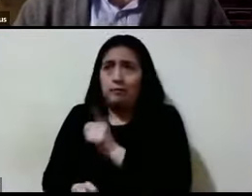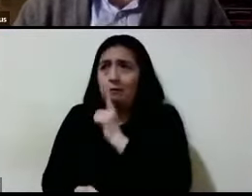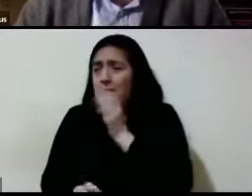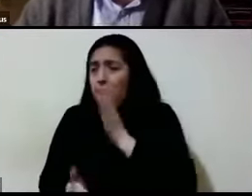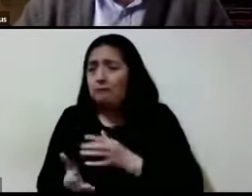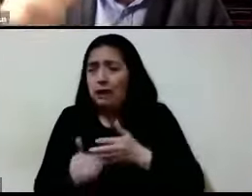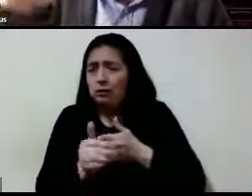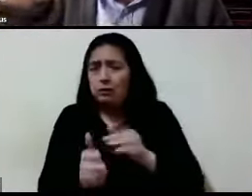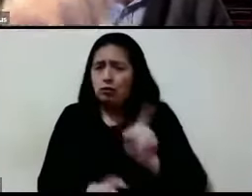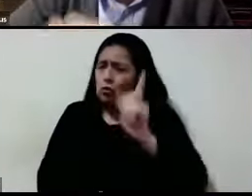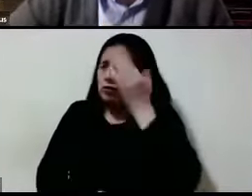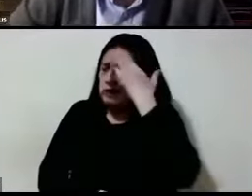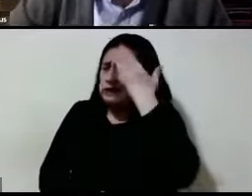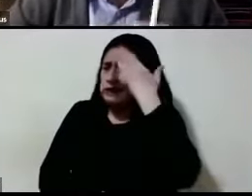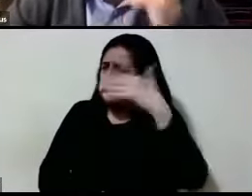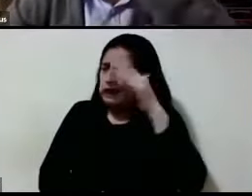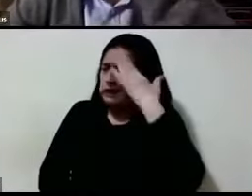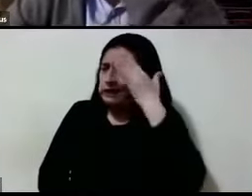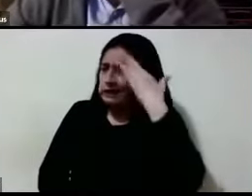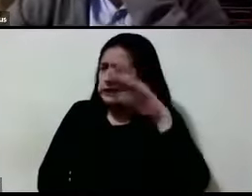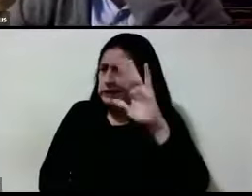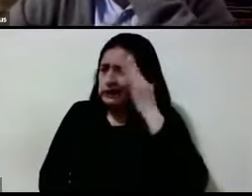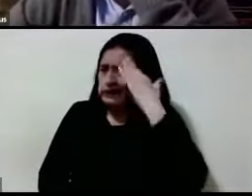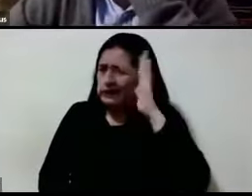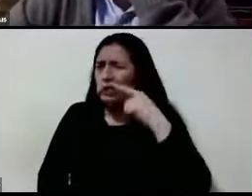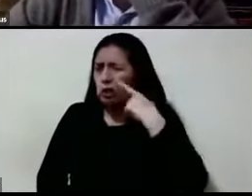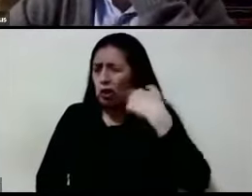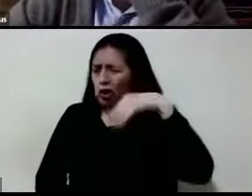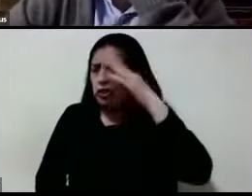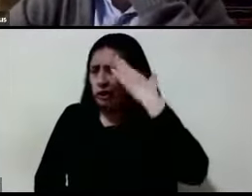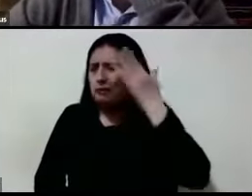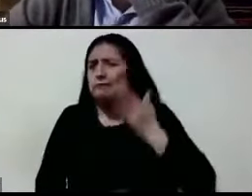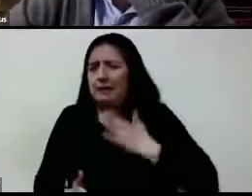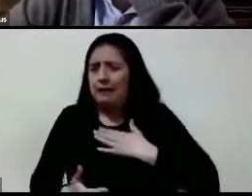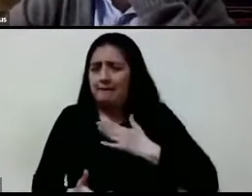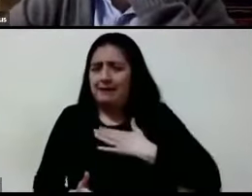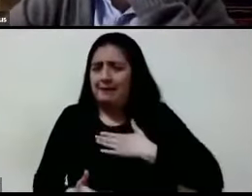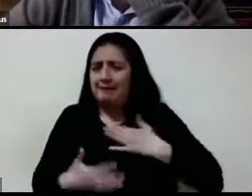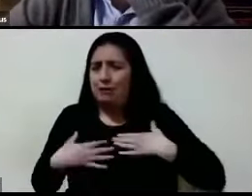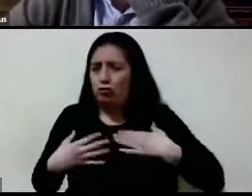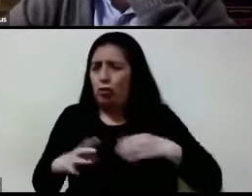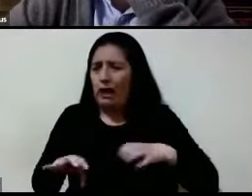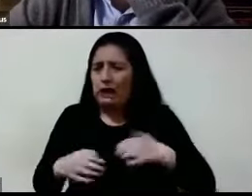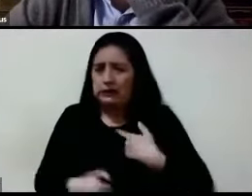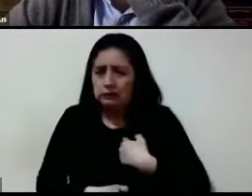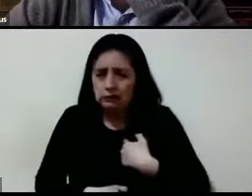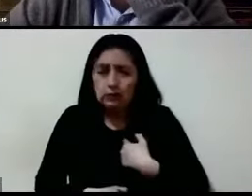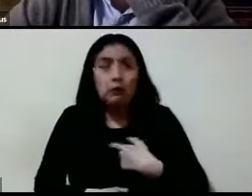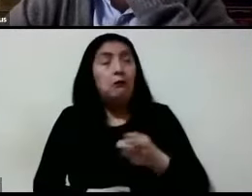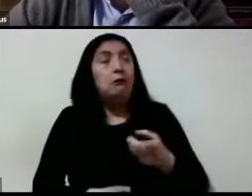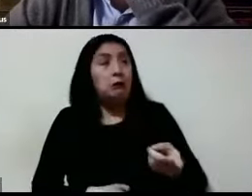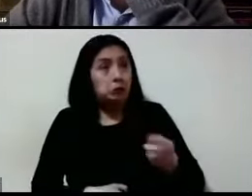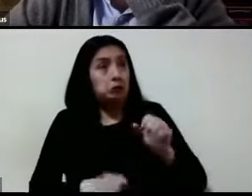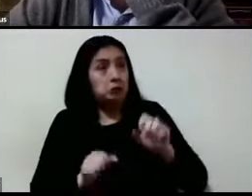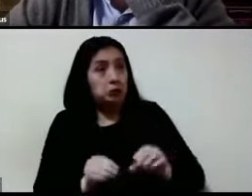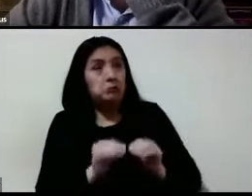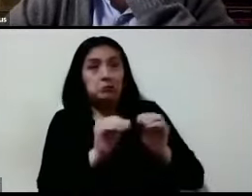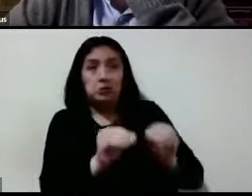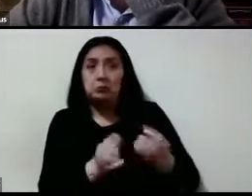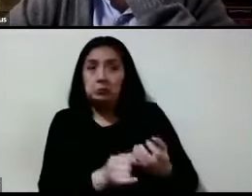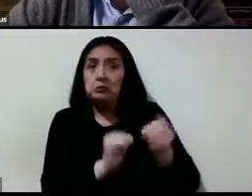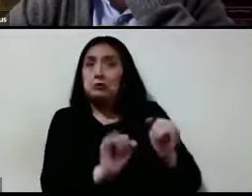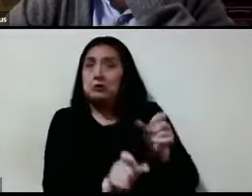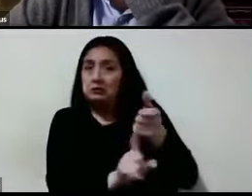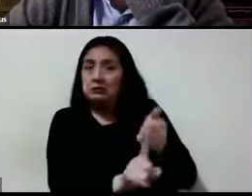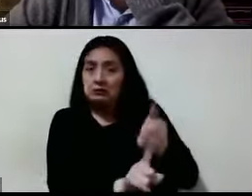porque dicen, no, yo ya lo sé esto, ¿no? Ya lo conozco, este es mi trabajo. Entonces, a partir de ahí estamos sembrando autonomía,